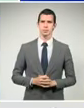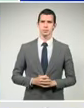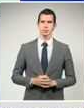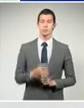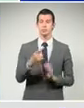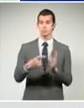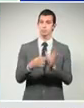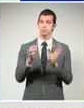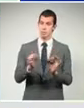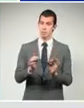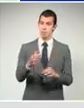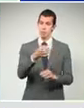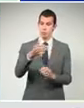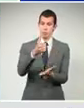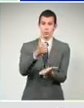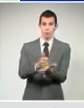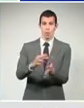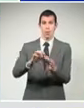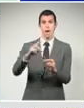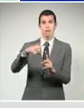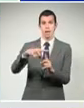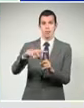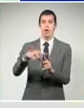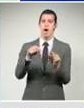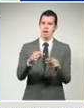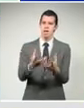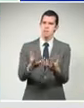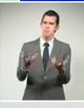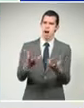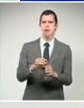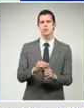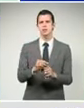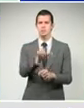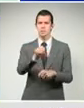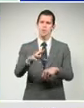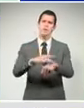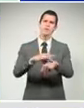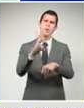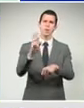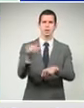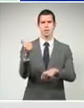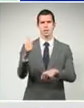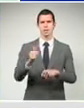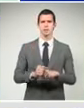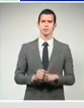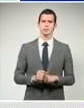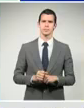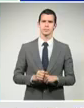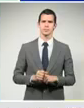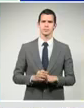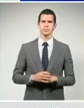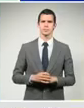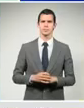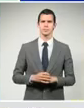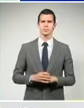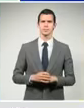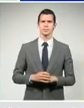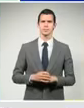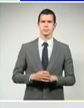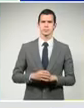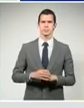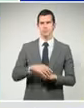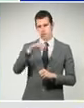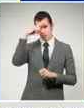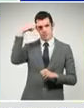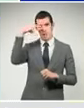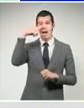municipio cabecera de Guantánamo, 10 casos, Baracoa y San Antonio del Sur, con 4